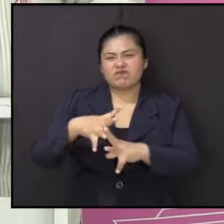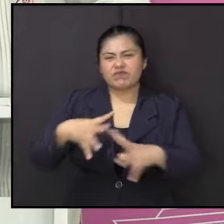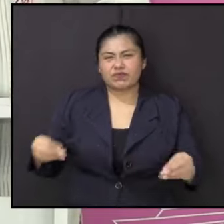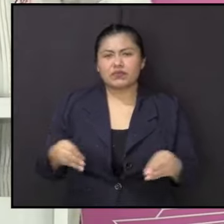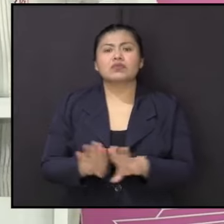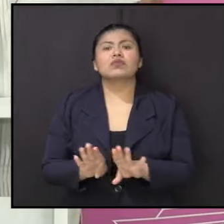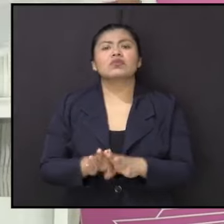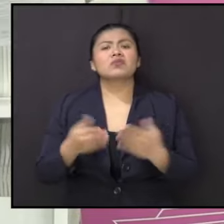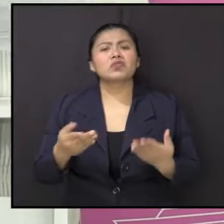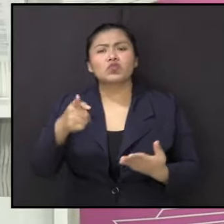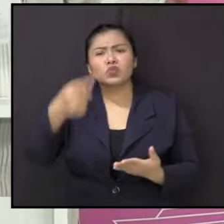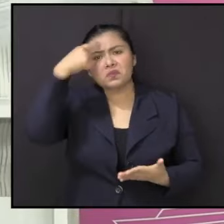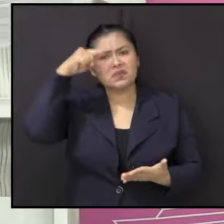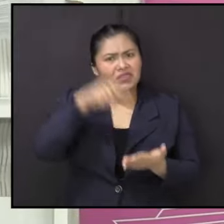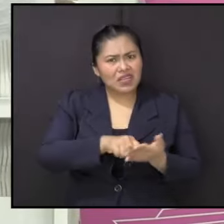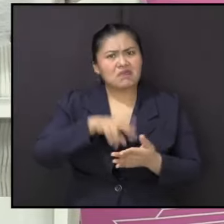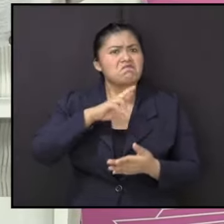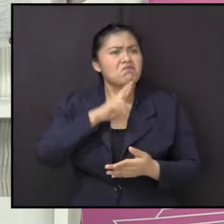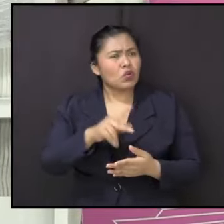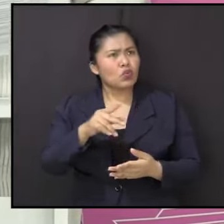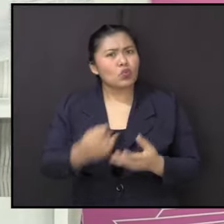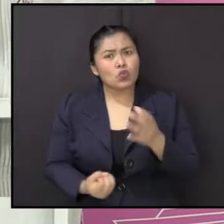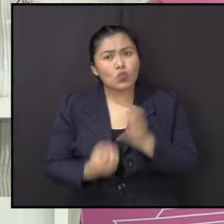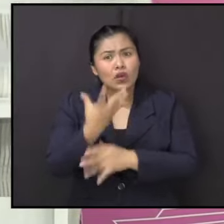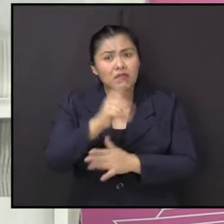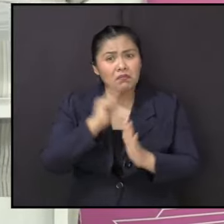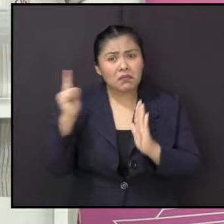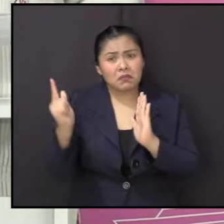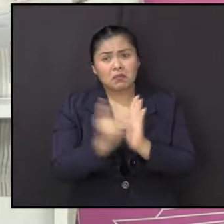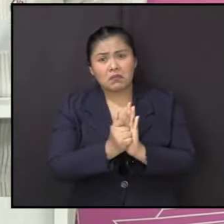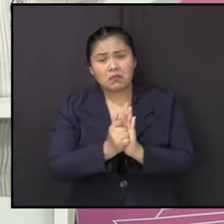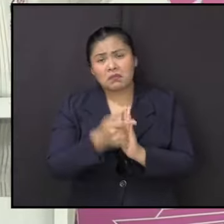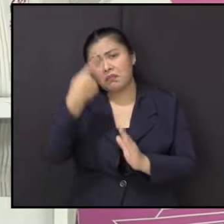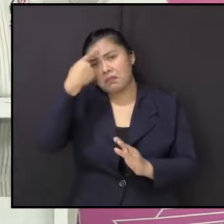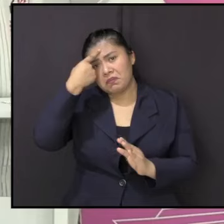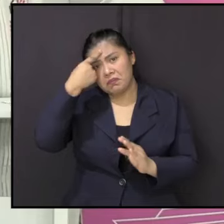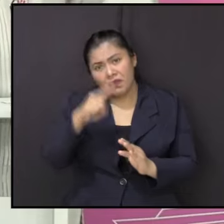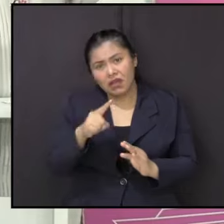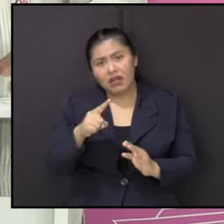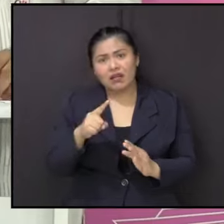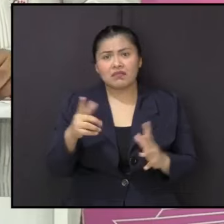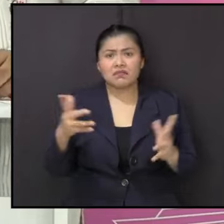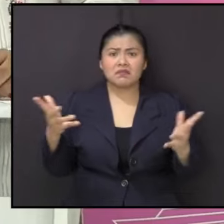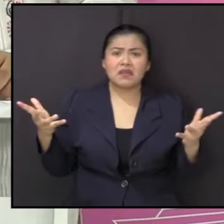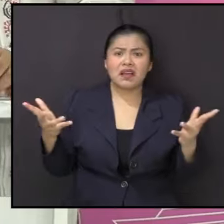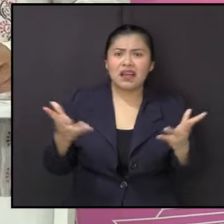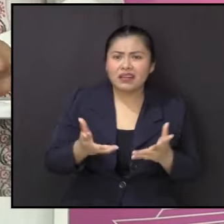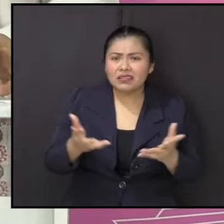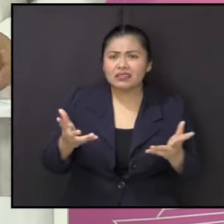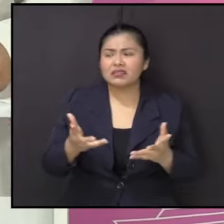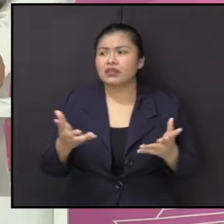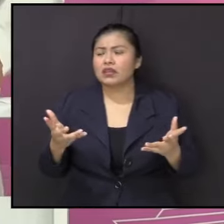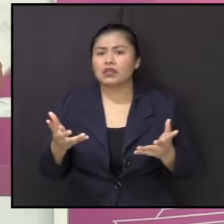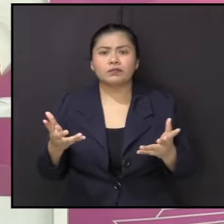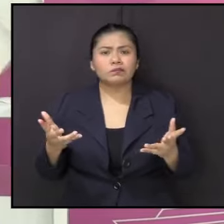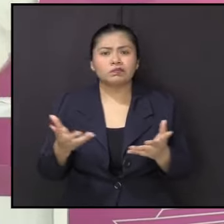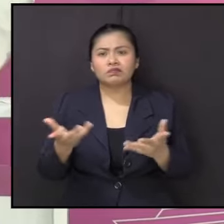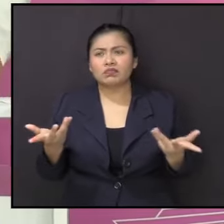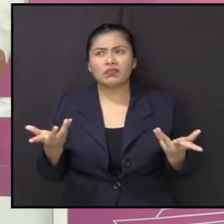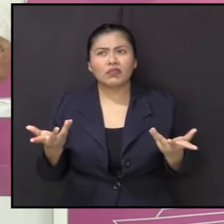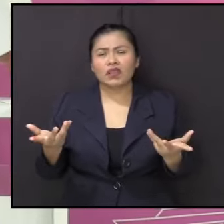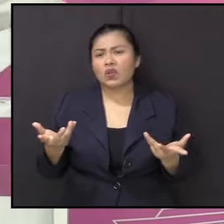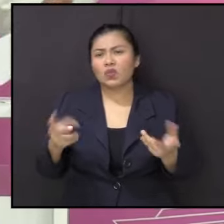necesario impulsar nuevas leyes desde la legislatura para hacer una legislación pues que haya mayor y un